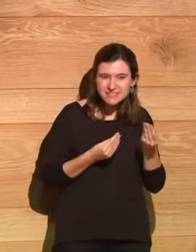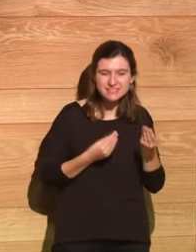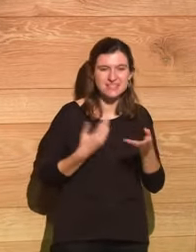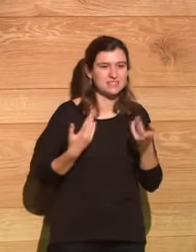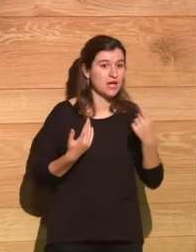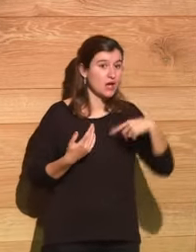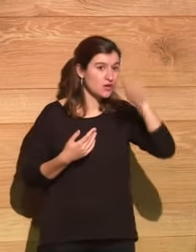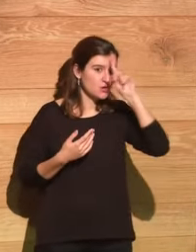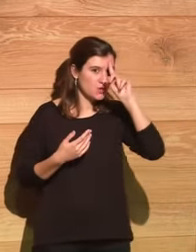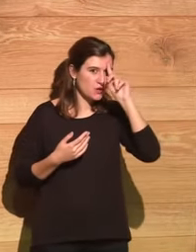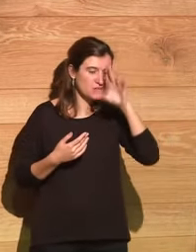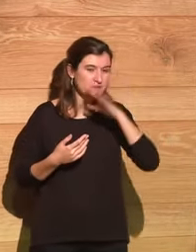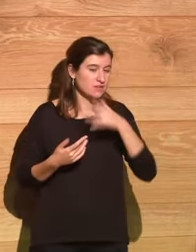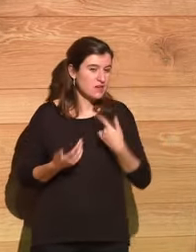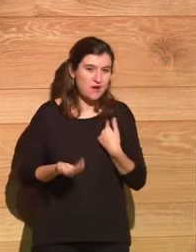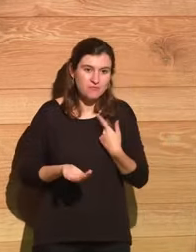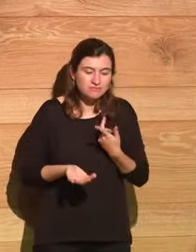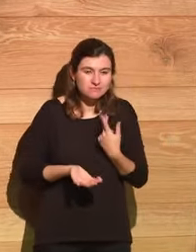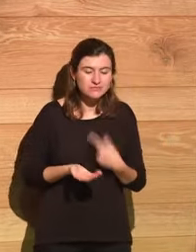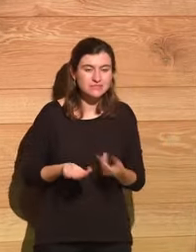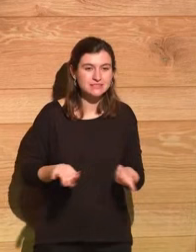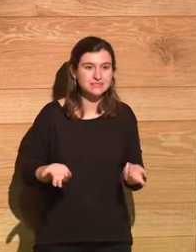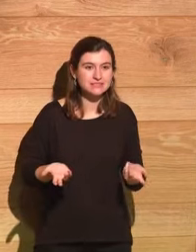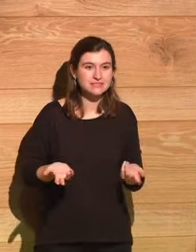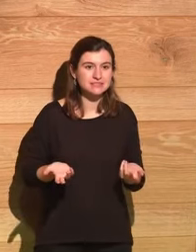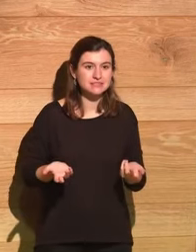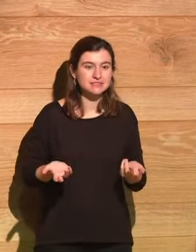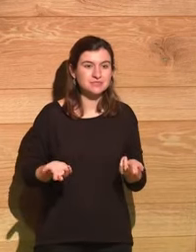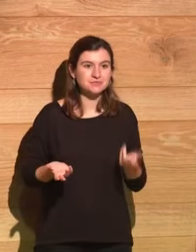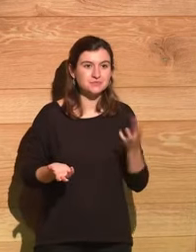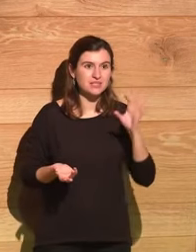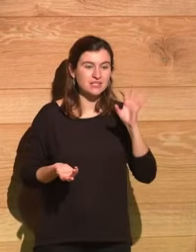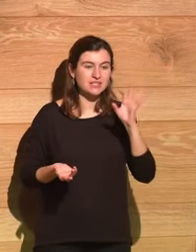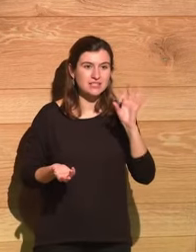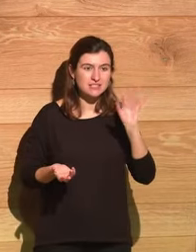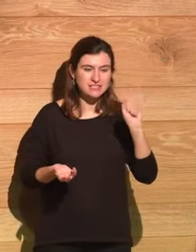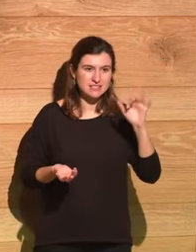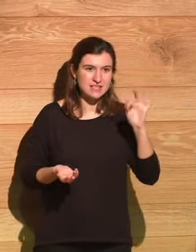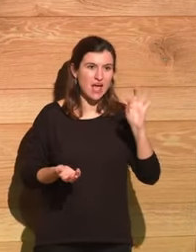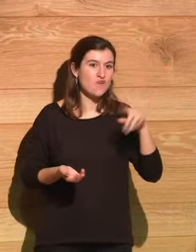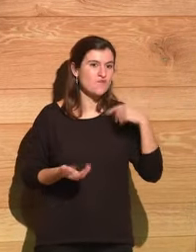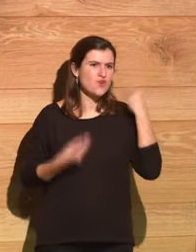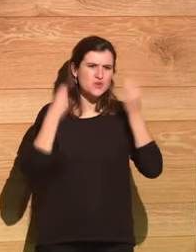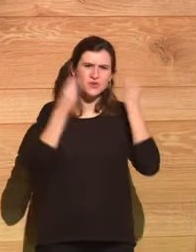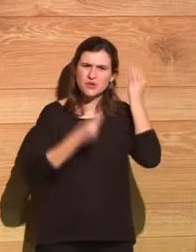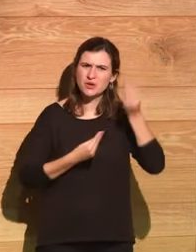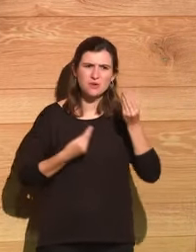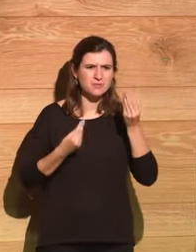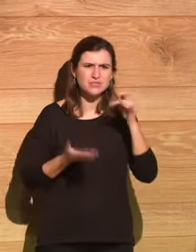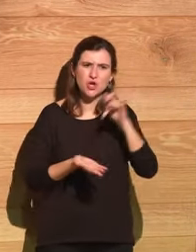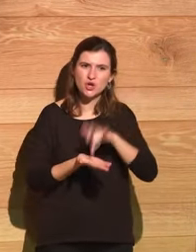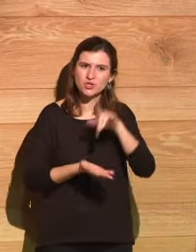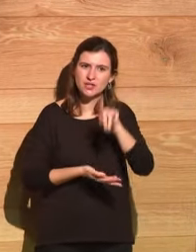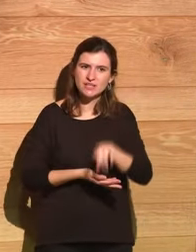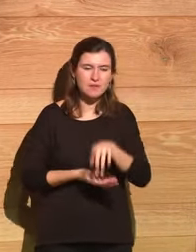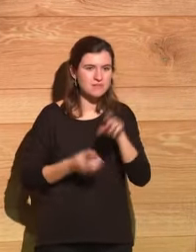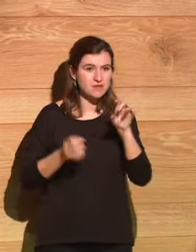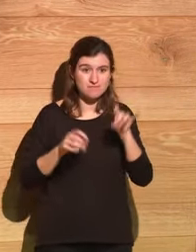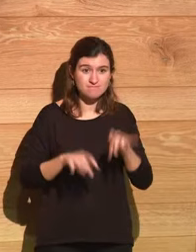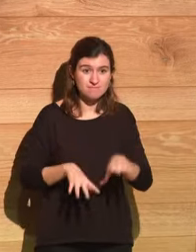propósito de esa autora, ¿no? Y con Safo yo creo que pasa un poco también lo mismo, ¿no?